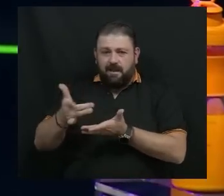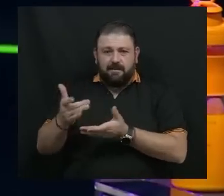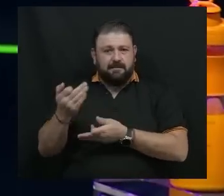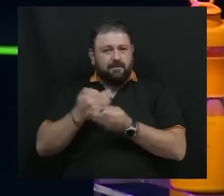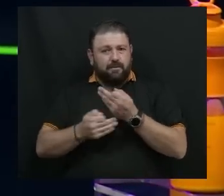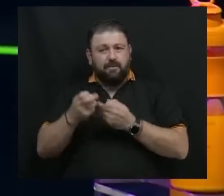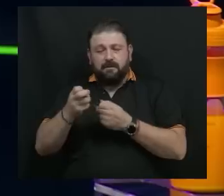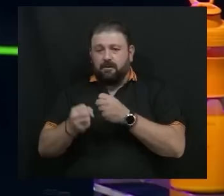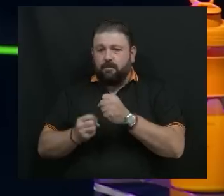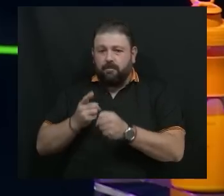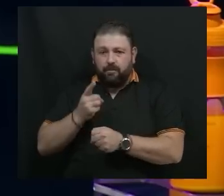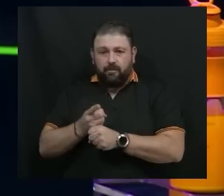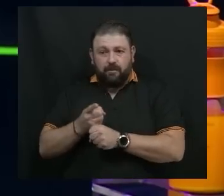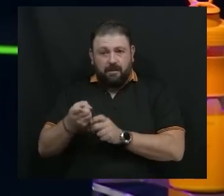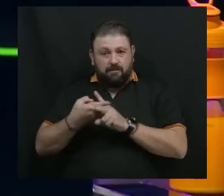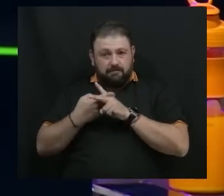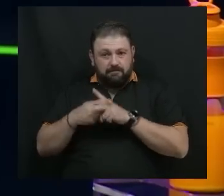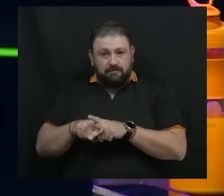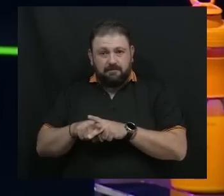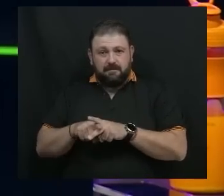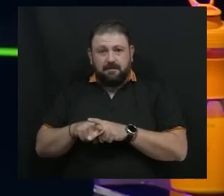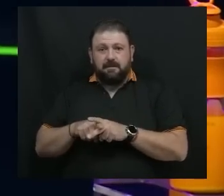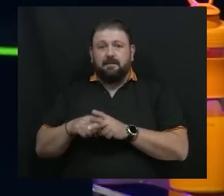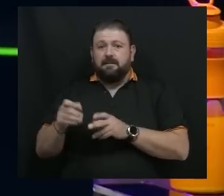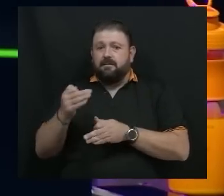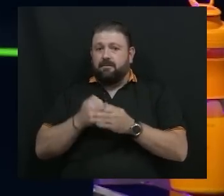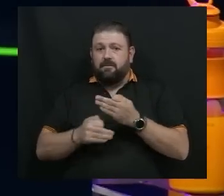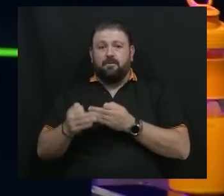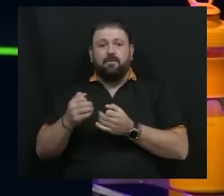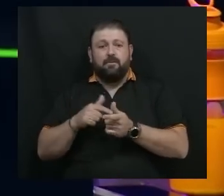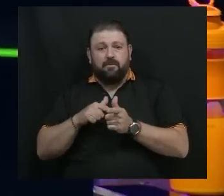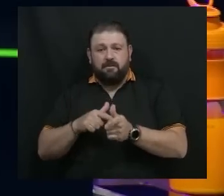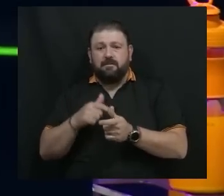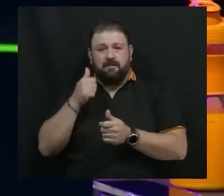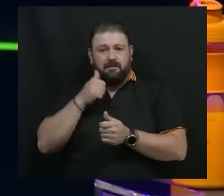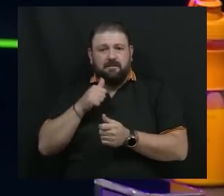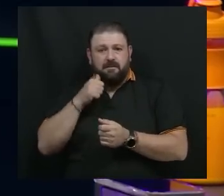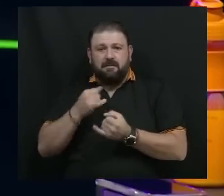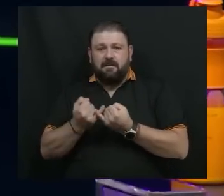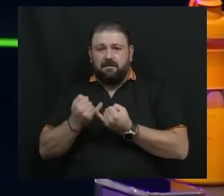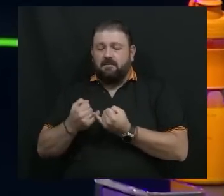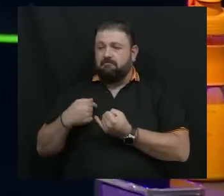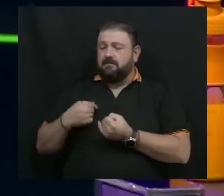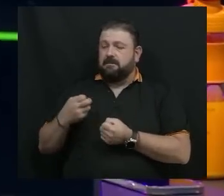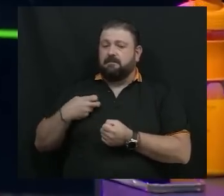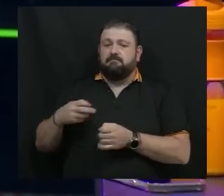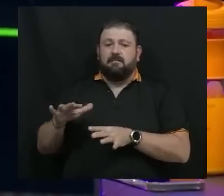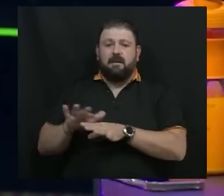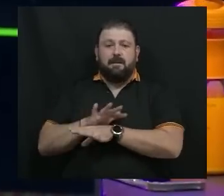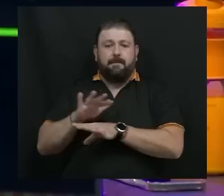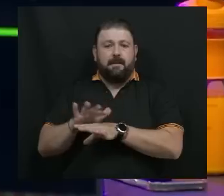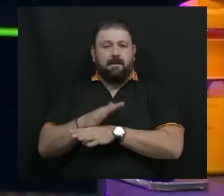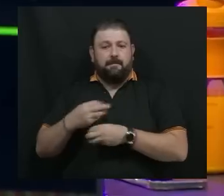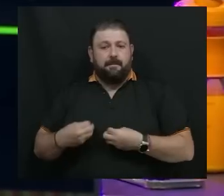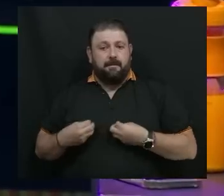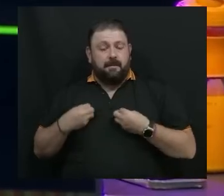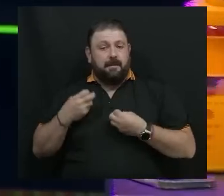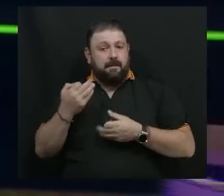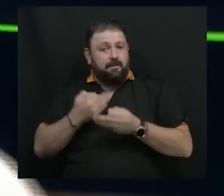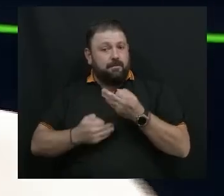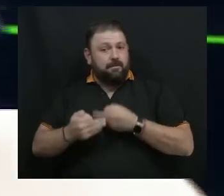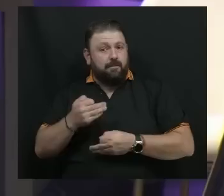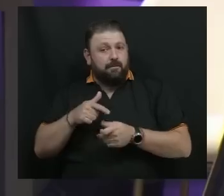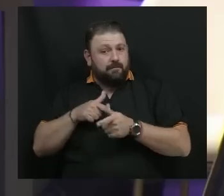esa oportunidad que tú tomaste, directa o indirectamente, hoy yo también estoy cambiando mi vida. Eso pasa cuando construyes una